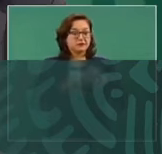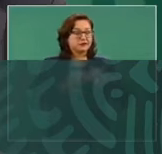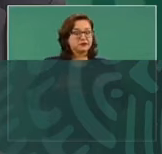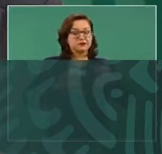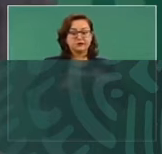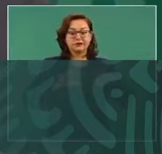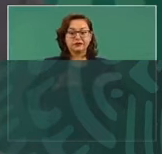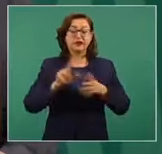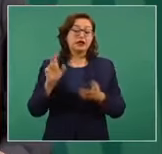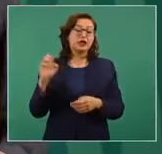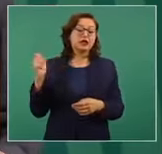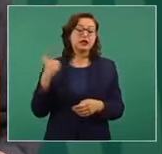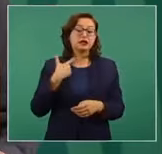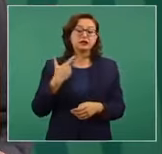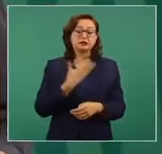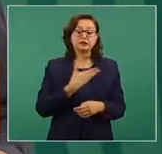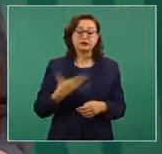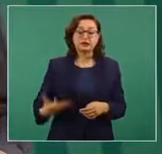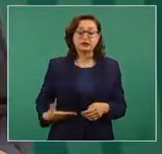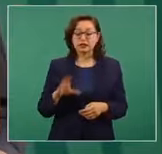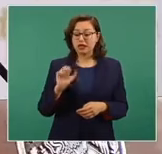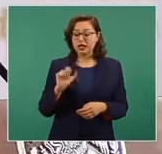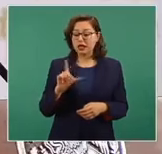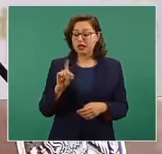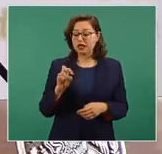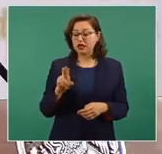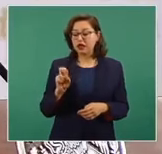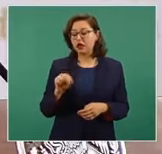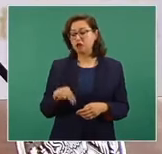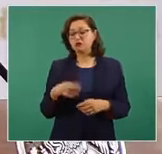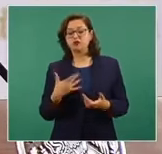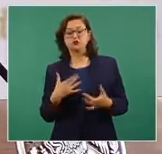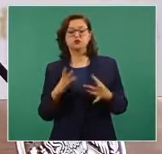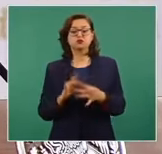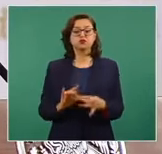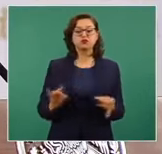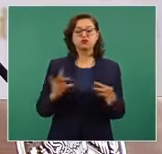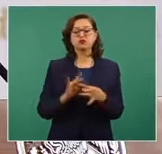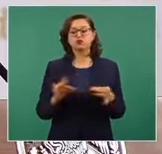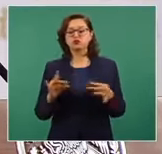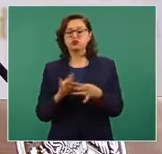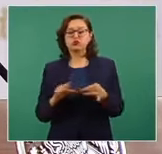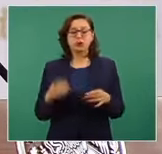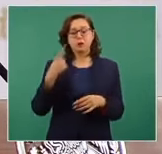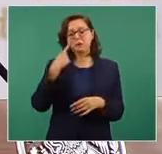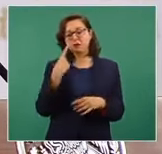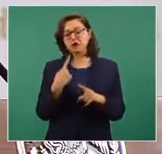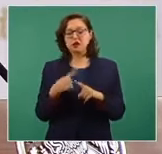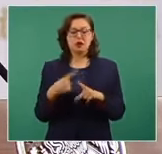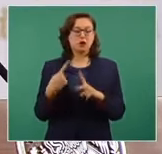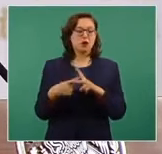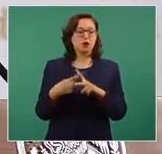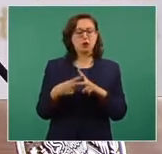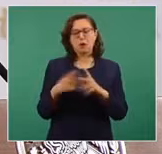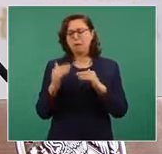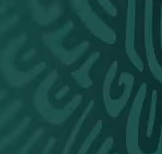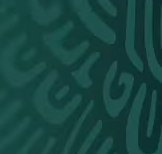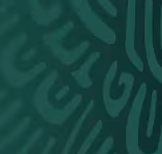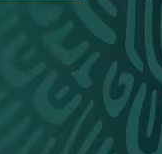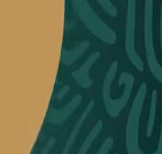los adversarios de la transformación se han valido de todo, hasta del dolor humano, y magnifican información de